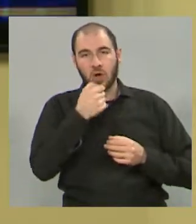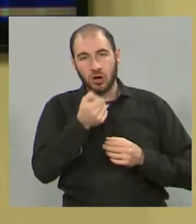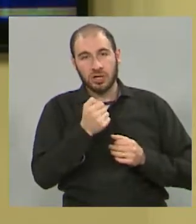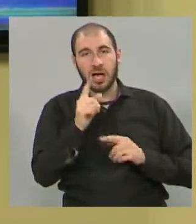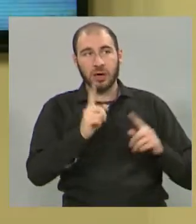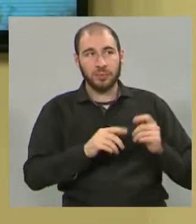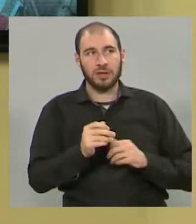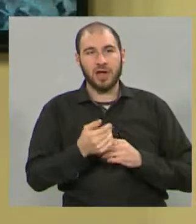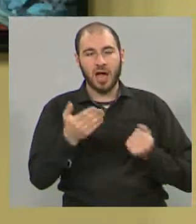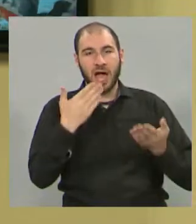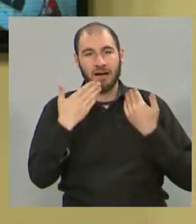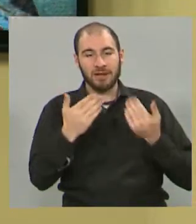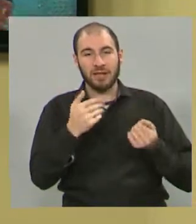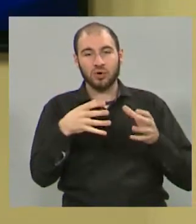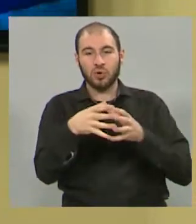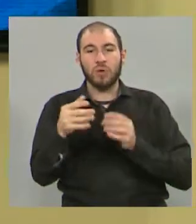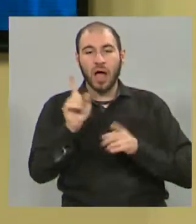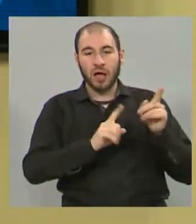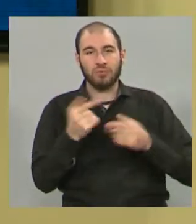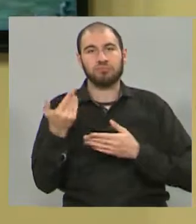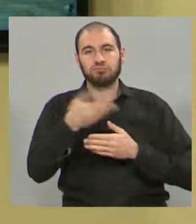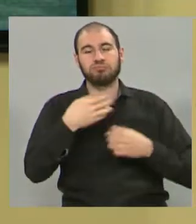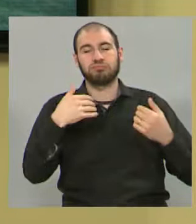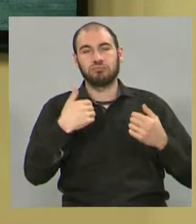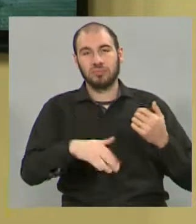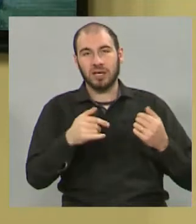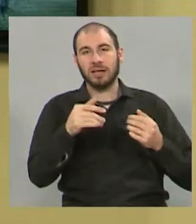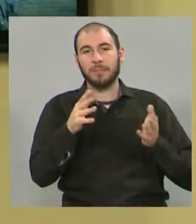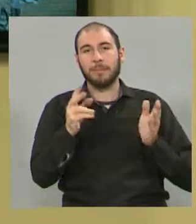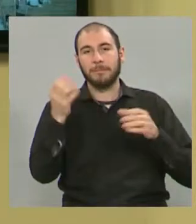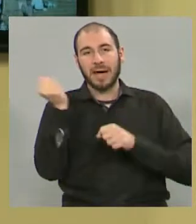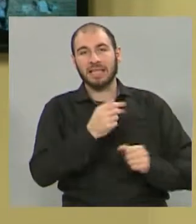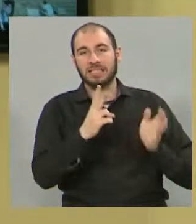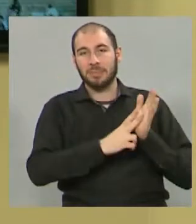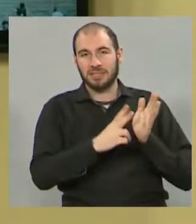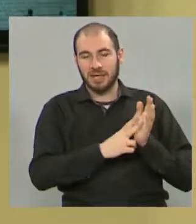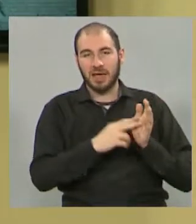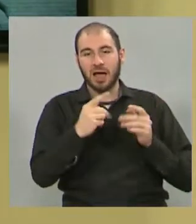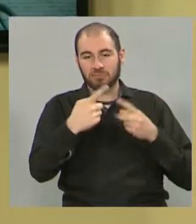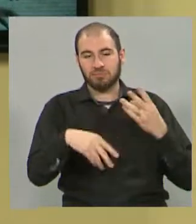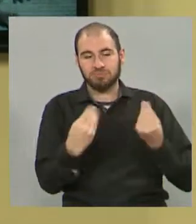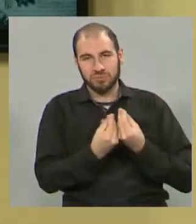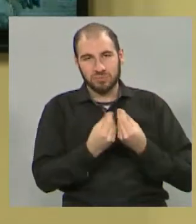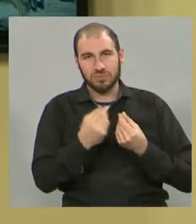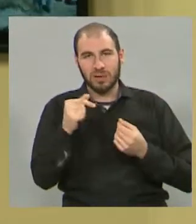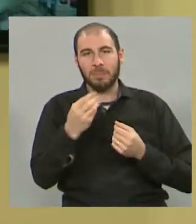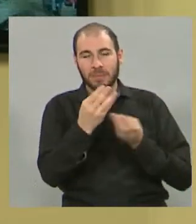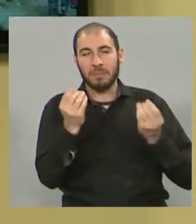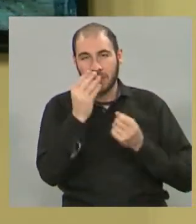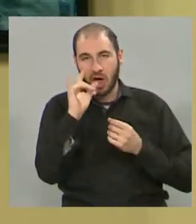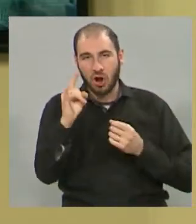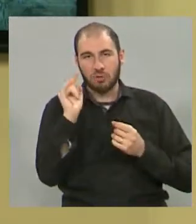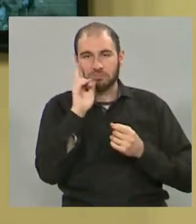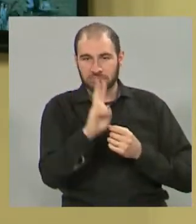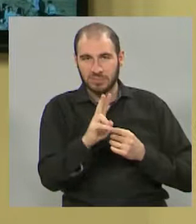las pudimos hablar con algunas de las bandas que estuvieron presentando así en el parque san vicente así que todavía hay material que queda de primera rock para que